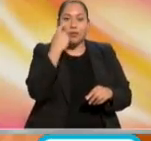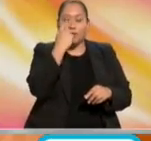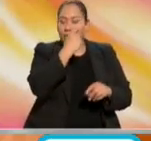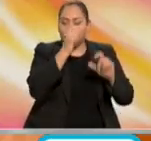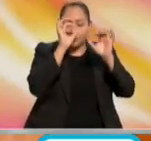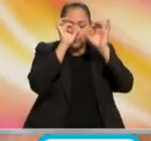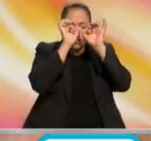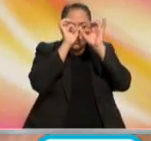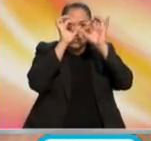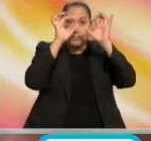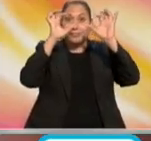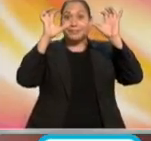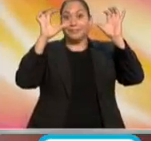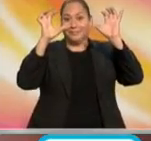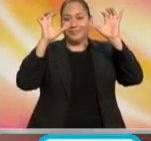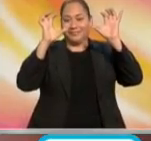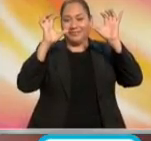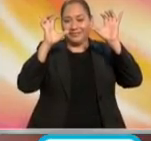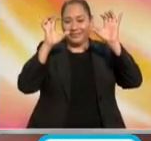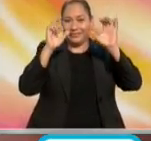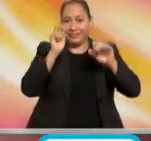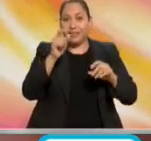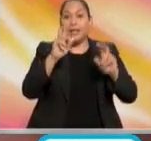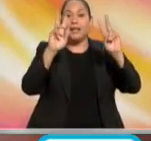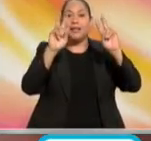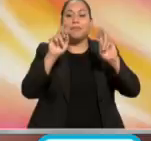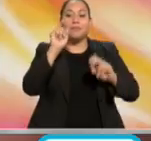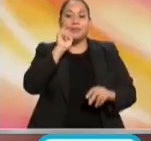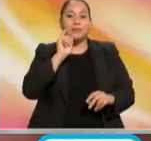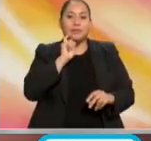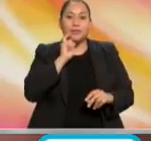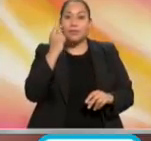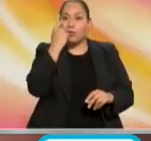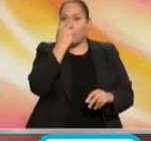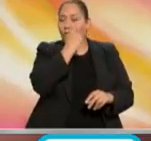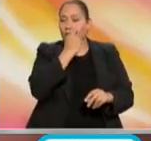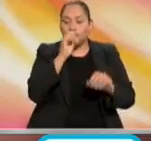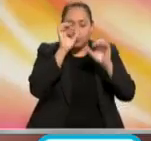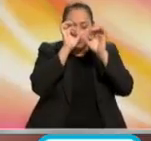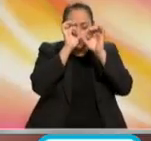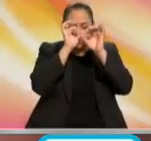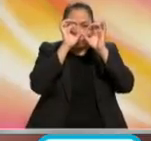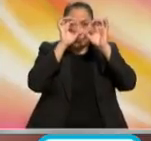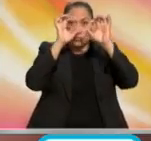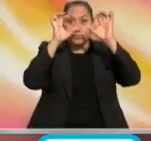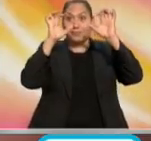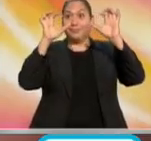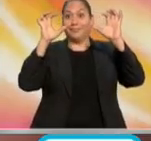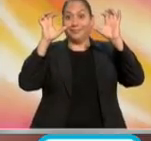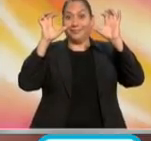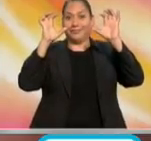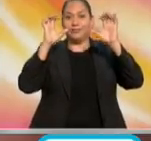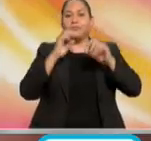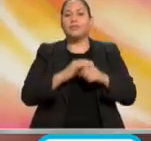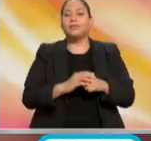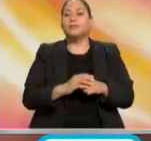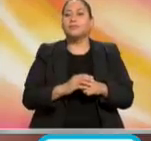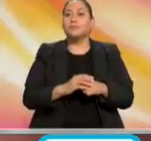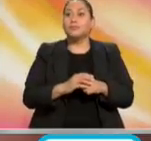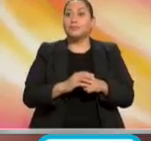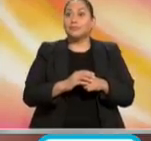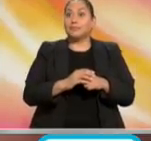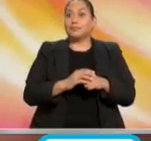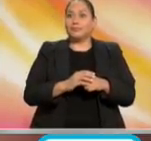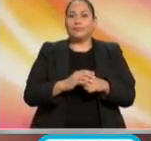que cuando hay temas relacionados al sexo es cuando más en automático se dilata nuestra pupila. Tú te puedes delatar